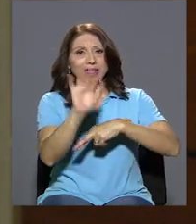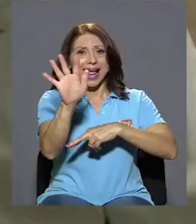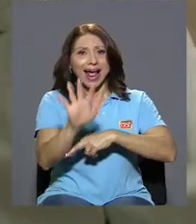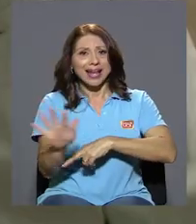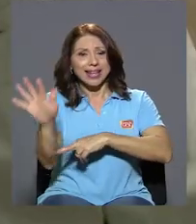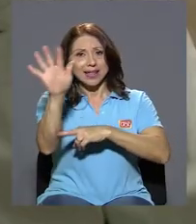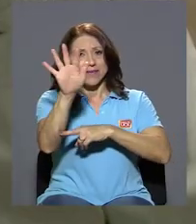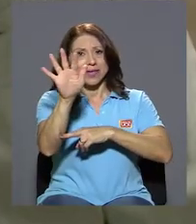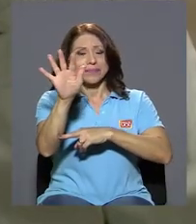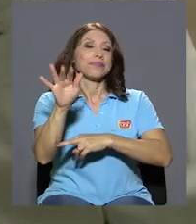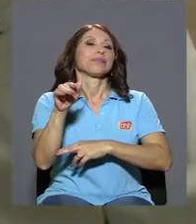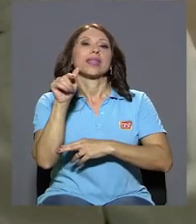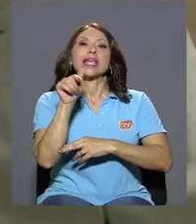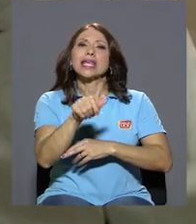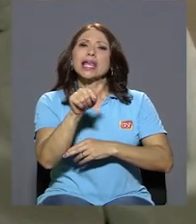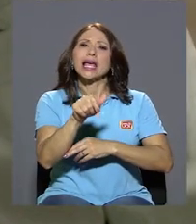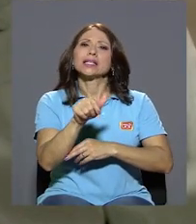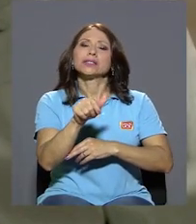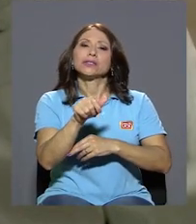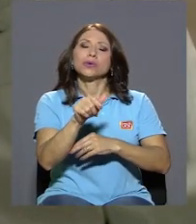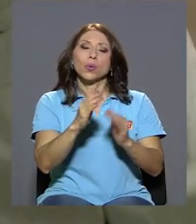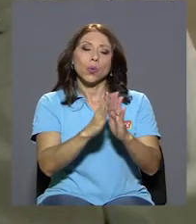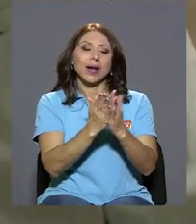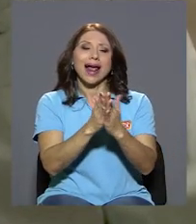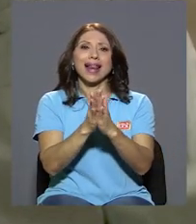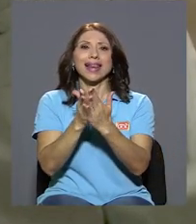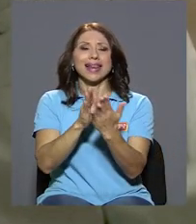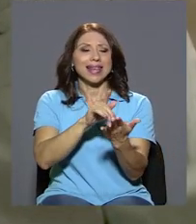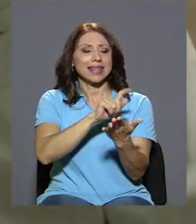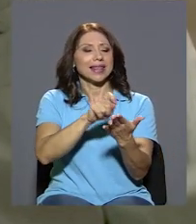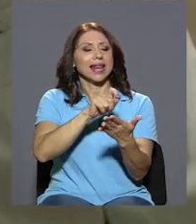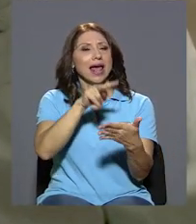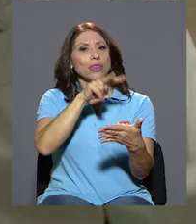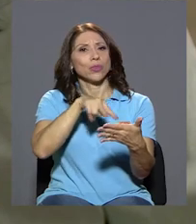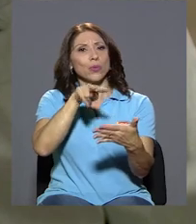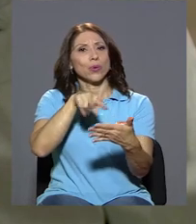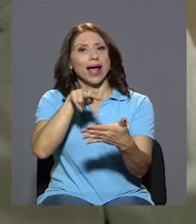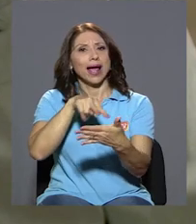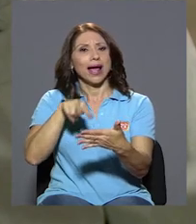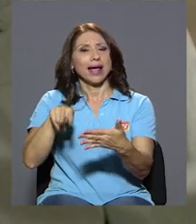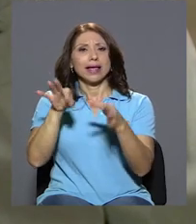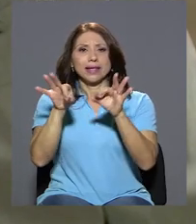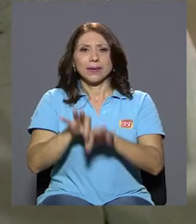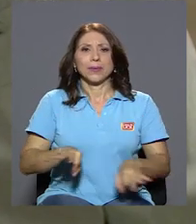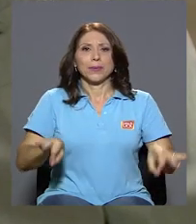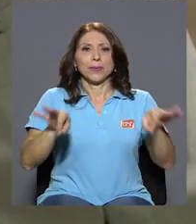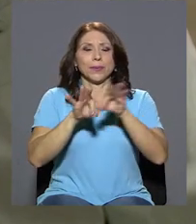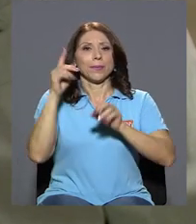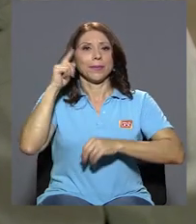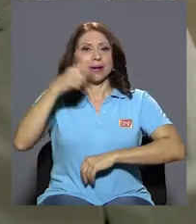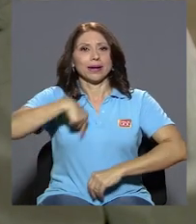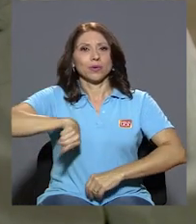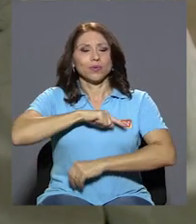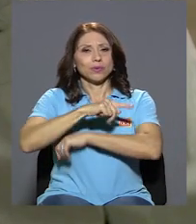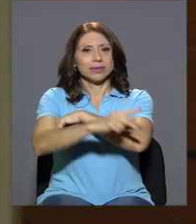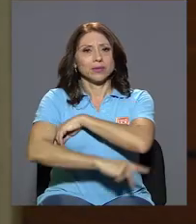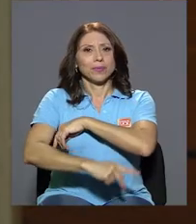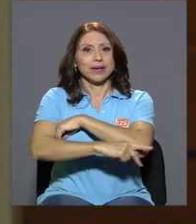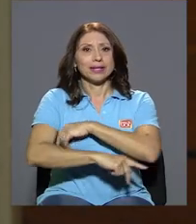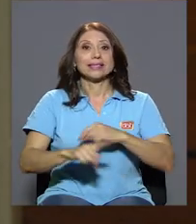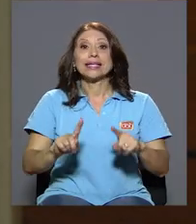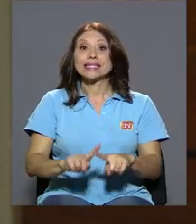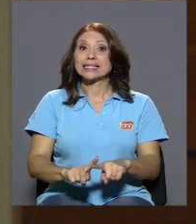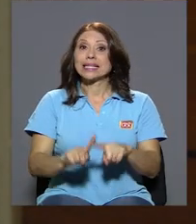caribe y es una literatura de importancia para nuestro país sin embargo